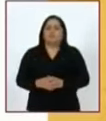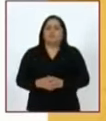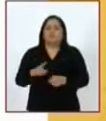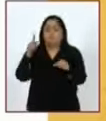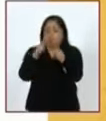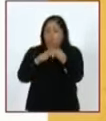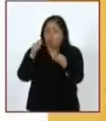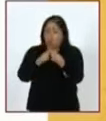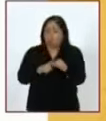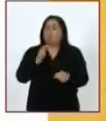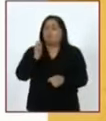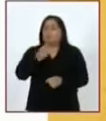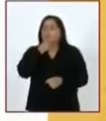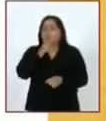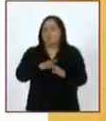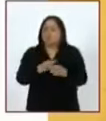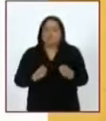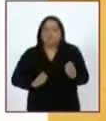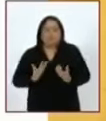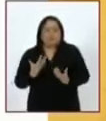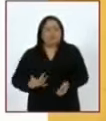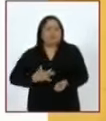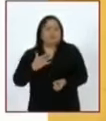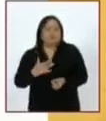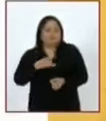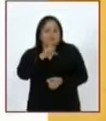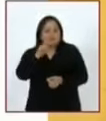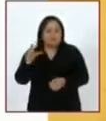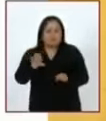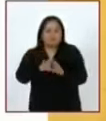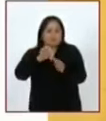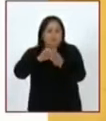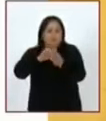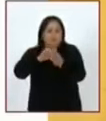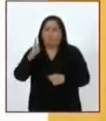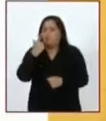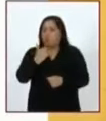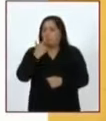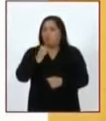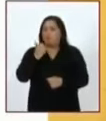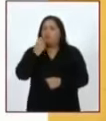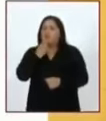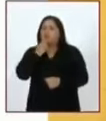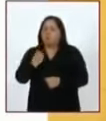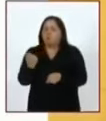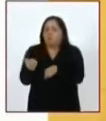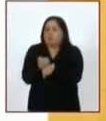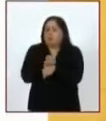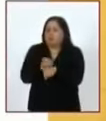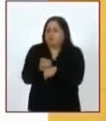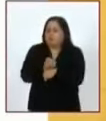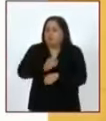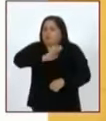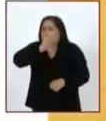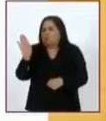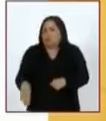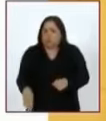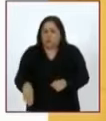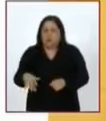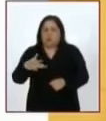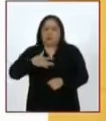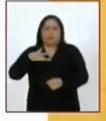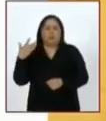El color sugiere emociones y sentimientos, como en este caso el color rojo nos muestra la sangre, la muerte, el